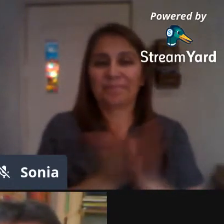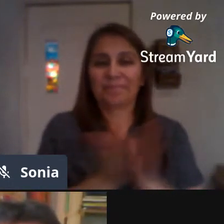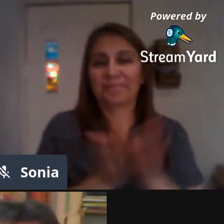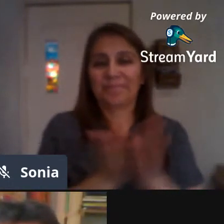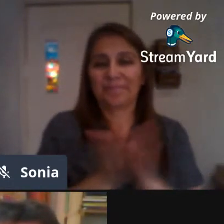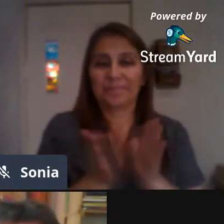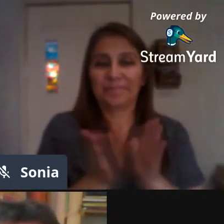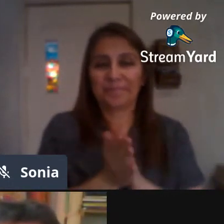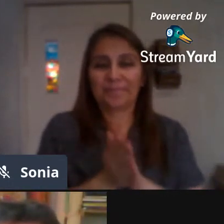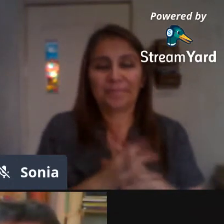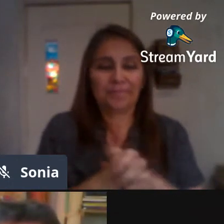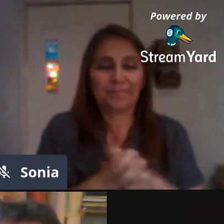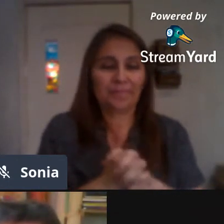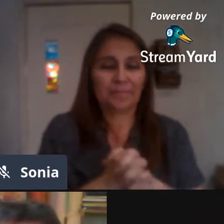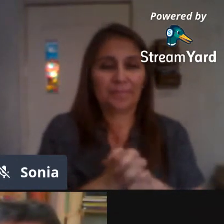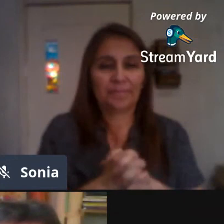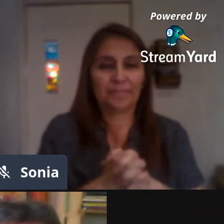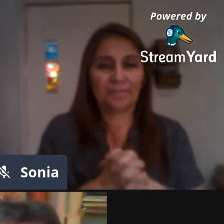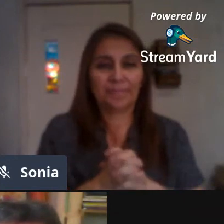bueno